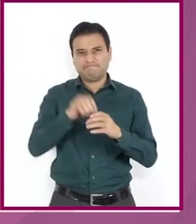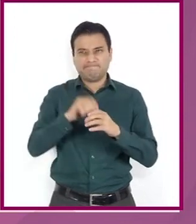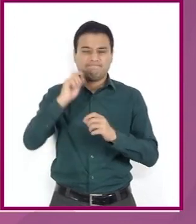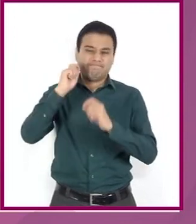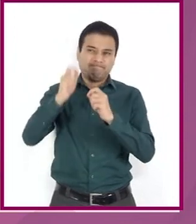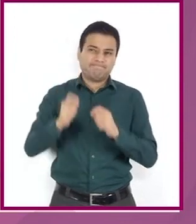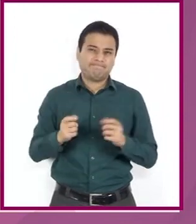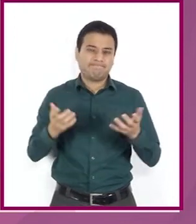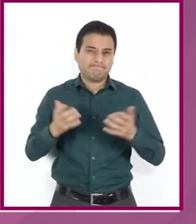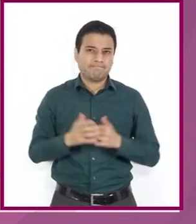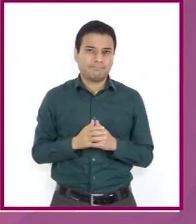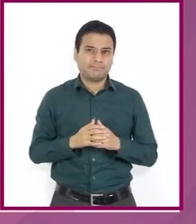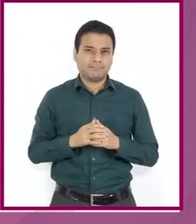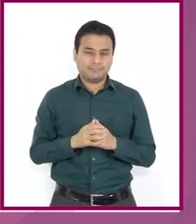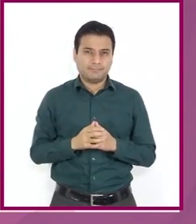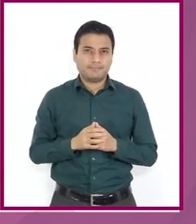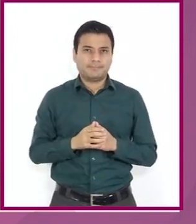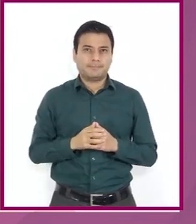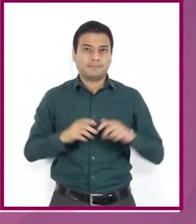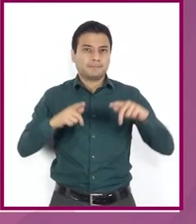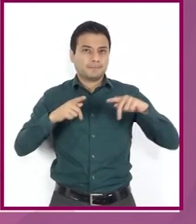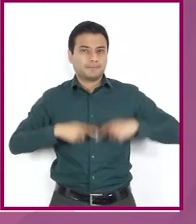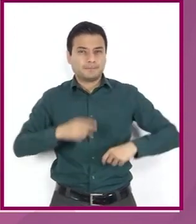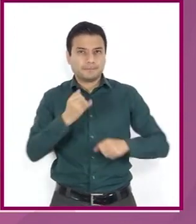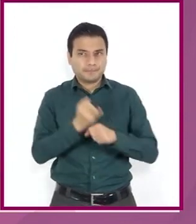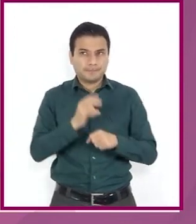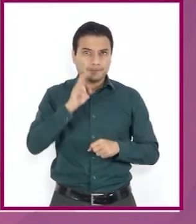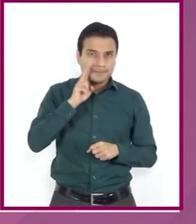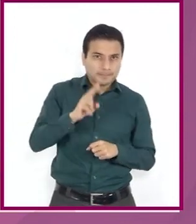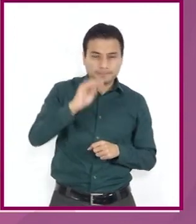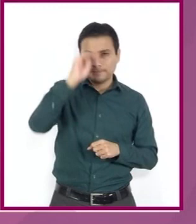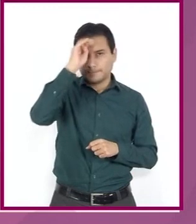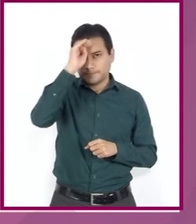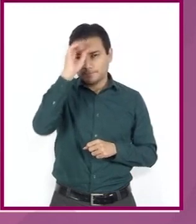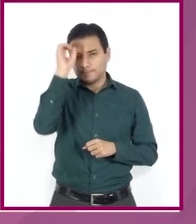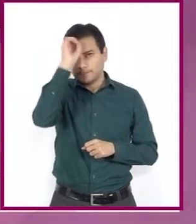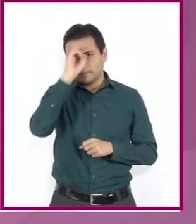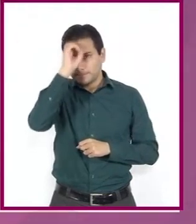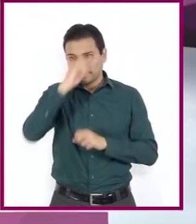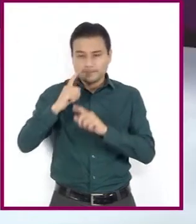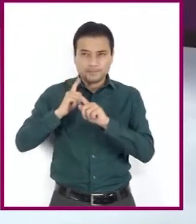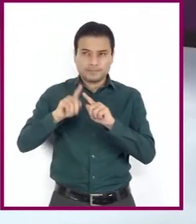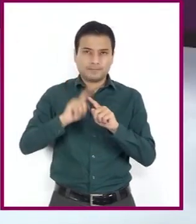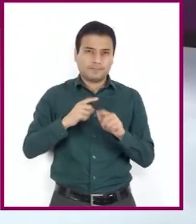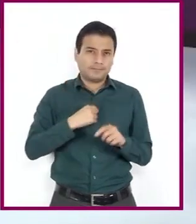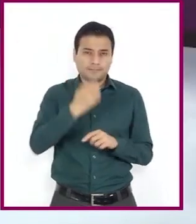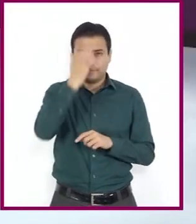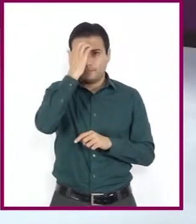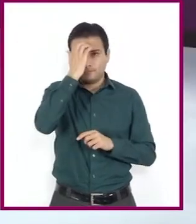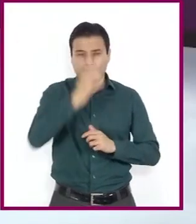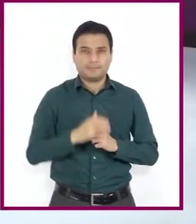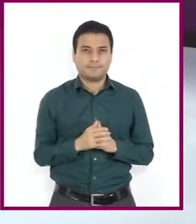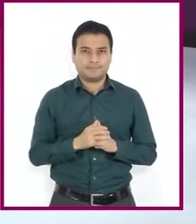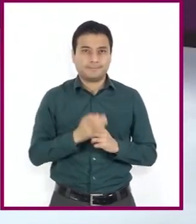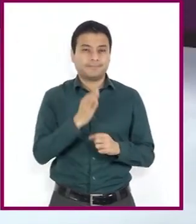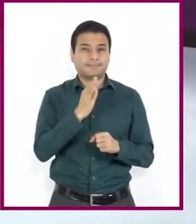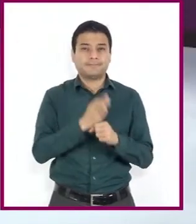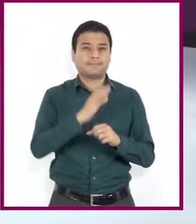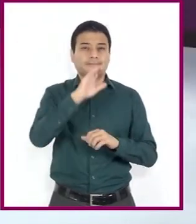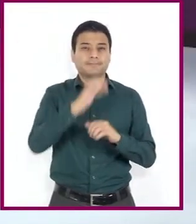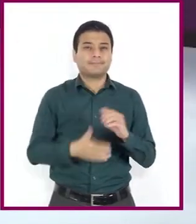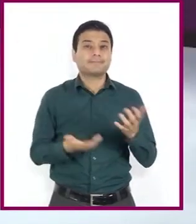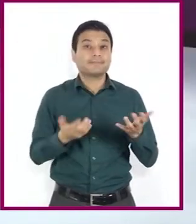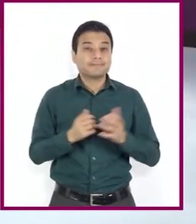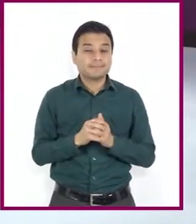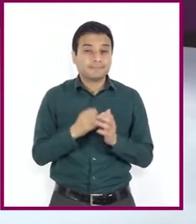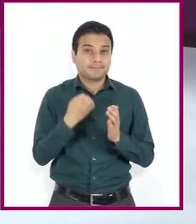incluye lo que ven, sienten, piensan o imaginan los personajes. Para cerrar esta sesión, ya solo